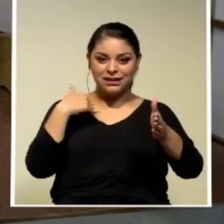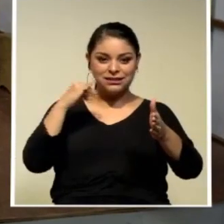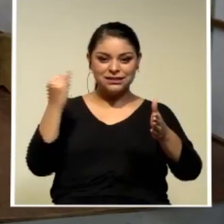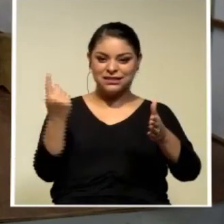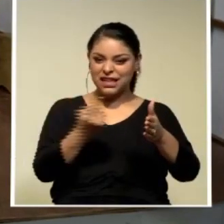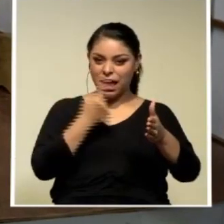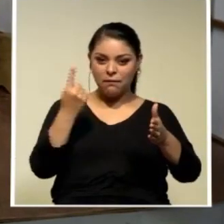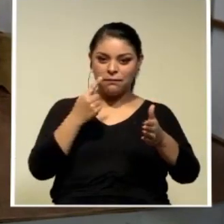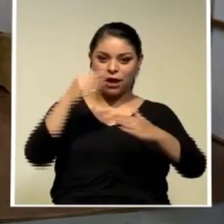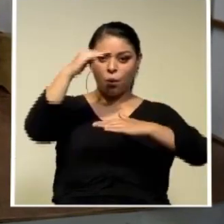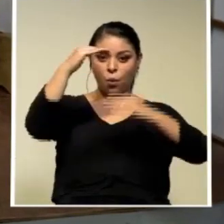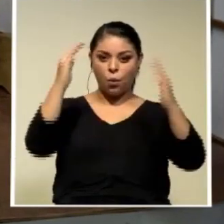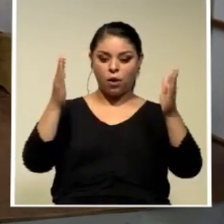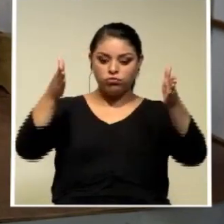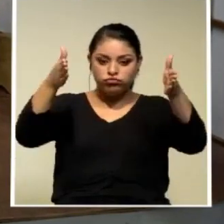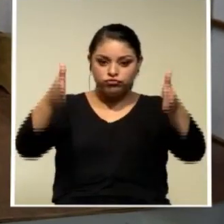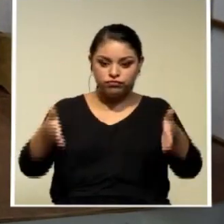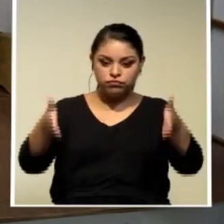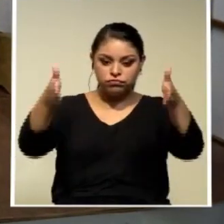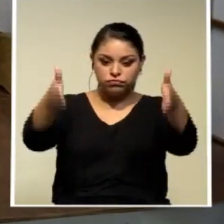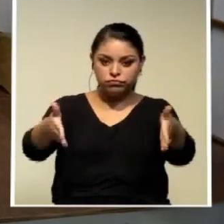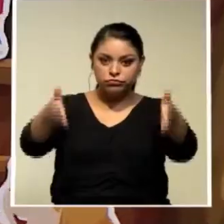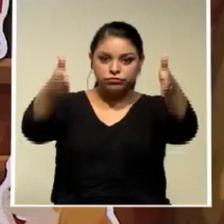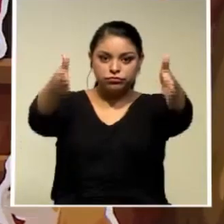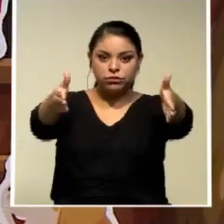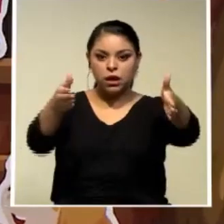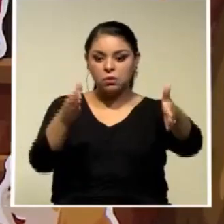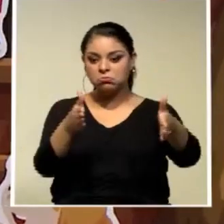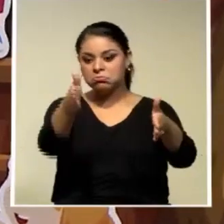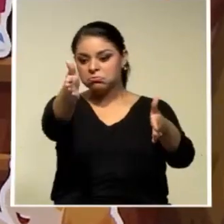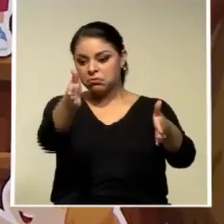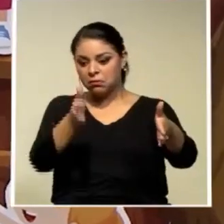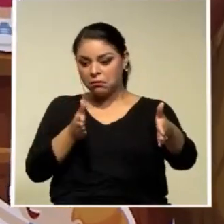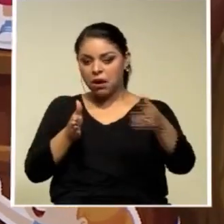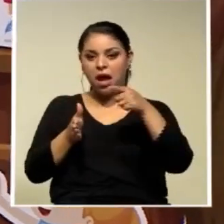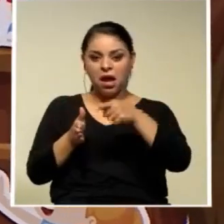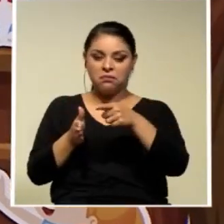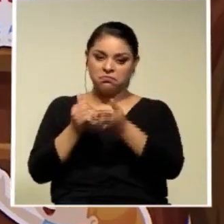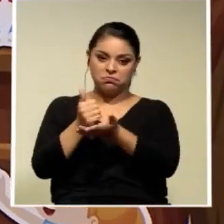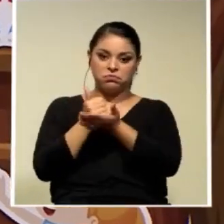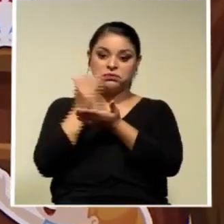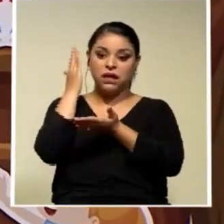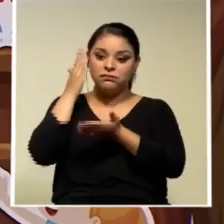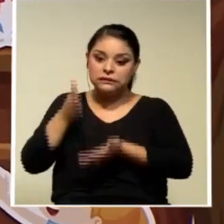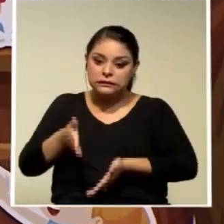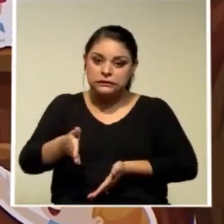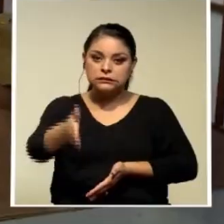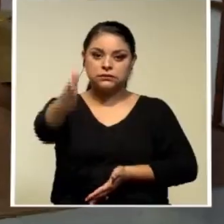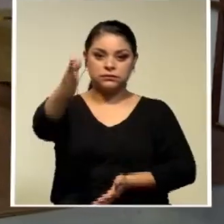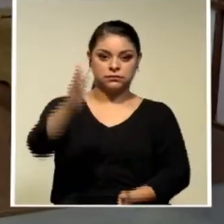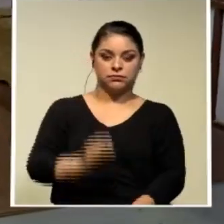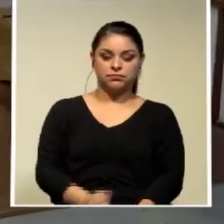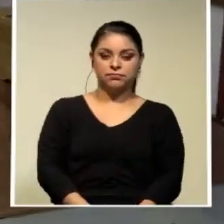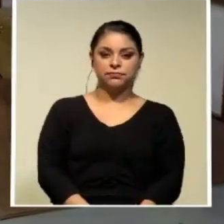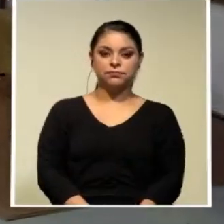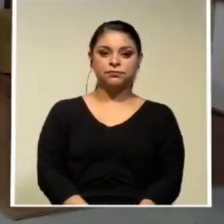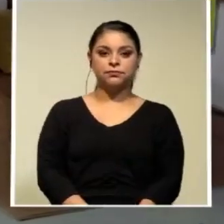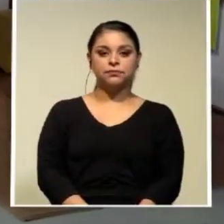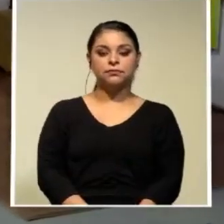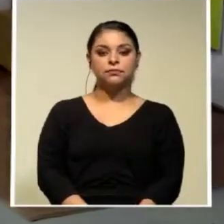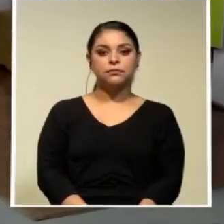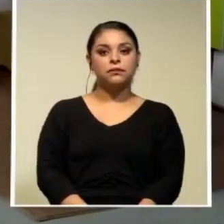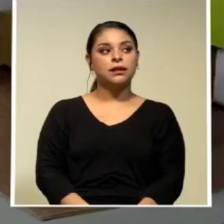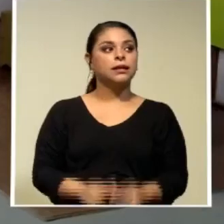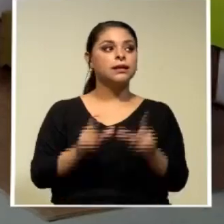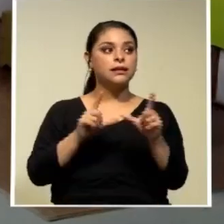de cerámica o algo así que tienen en el piso, en eso también nos puede servir. Buenísima idea. Ok. ¿Lista? Ajá. Vamos. Adelántese,